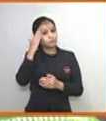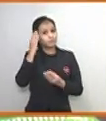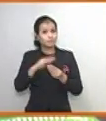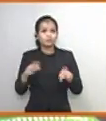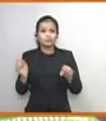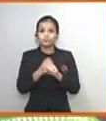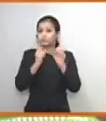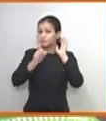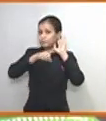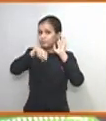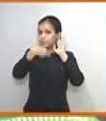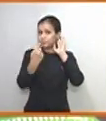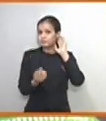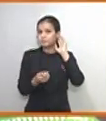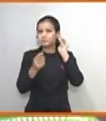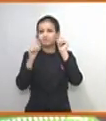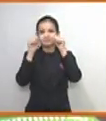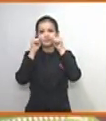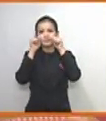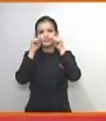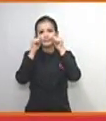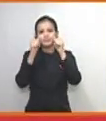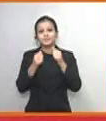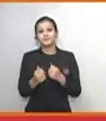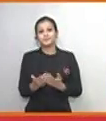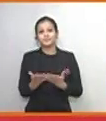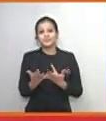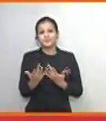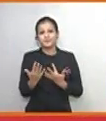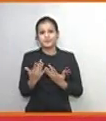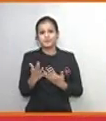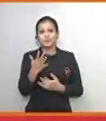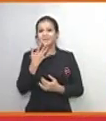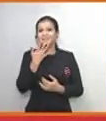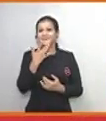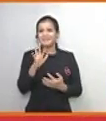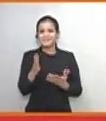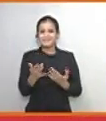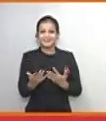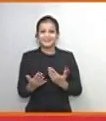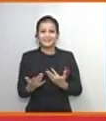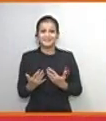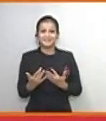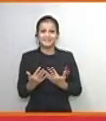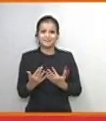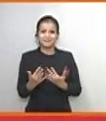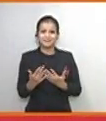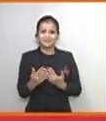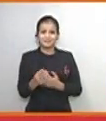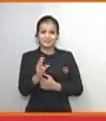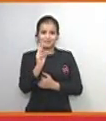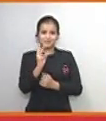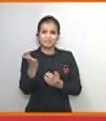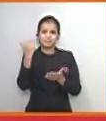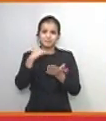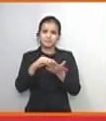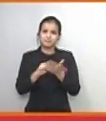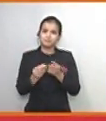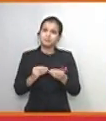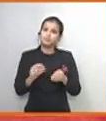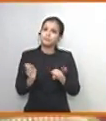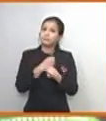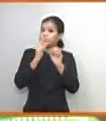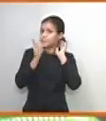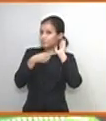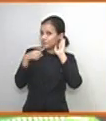1 atentos. Y el número favorecido es suerte. Y este es el 6. Con mucho gusto reitero